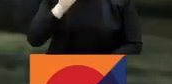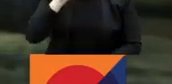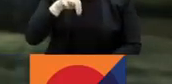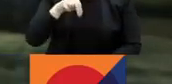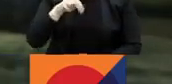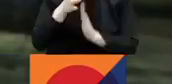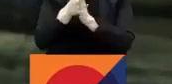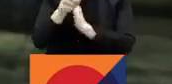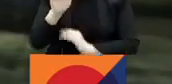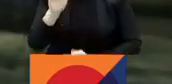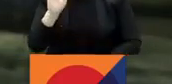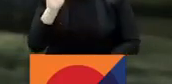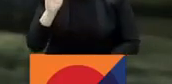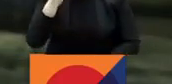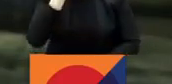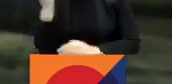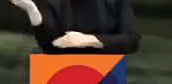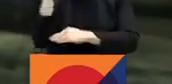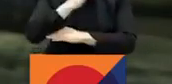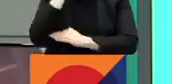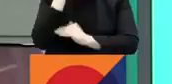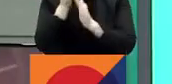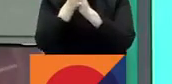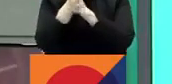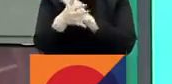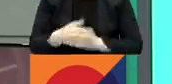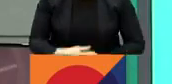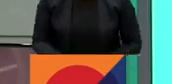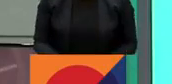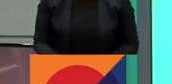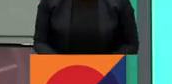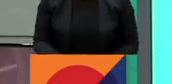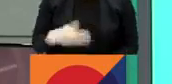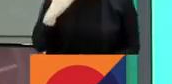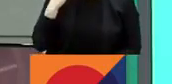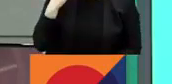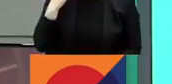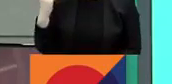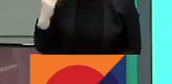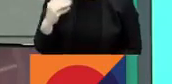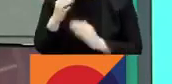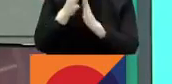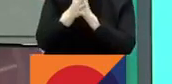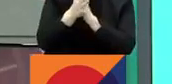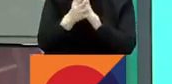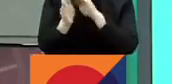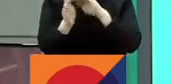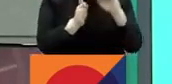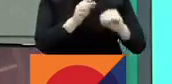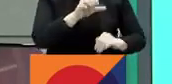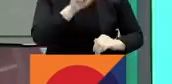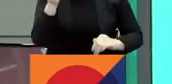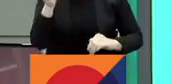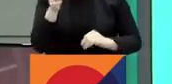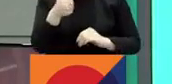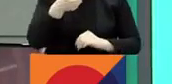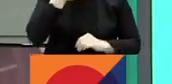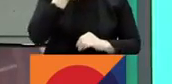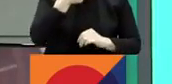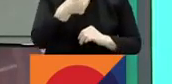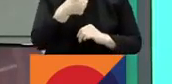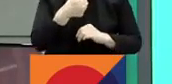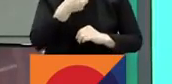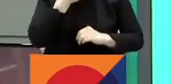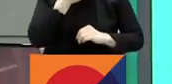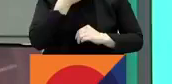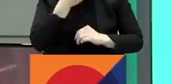Noticias, Conectados 24/7. Juan Sebastián, muchísimas gracias por esta información. Pero veamos también las novedades del COVID-19 en